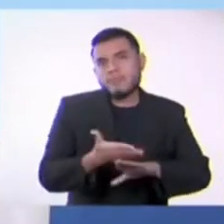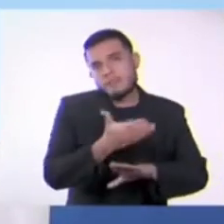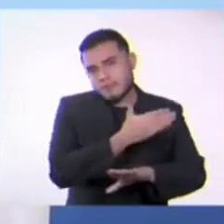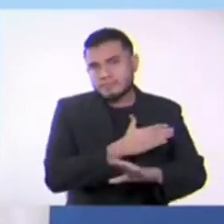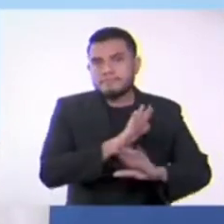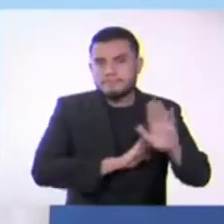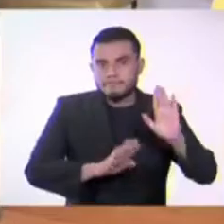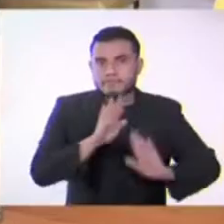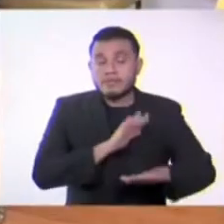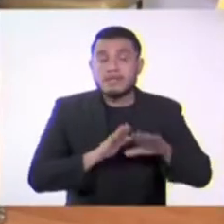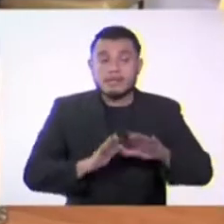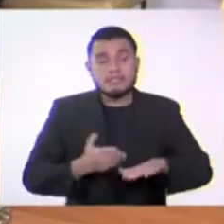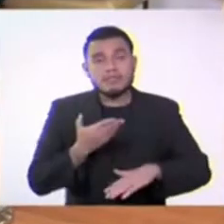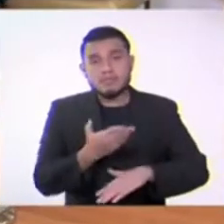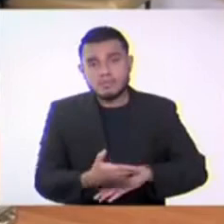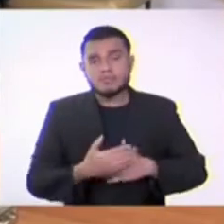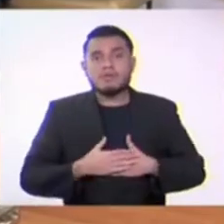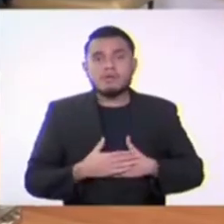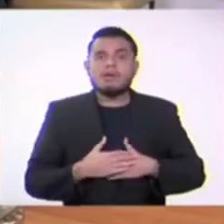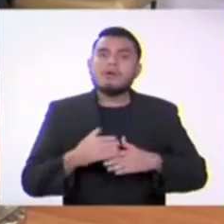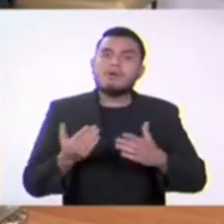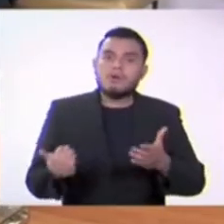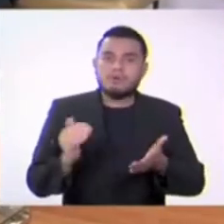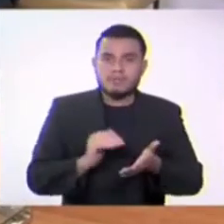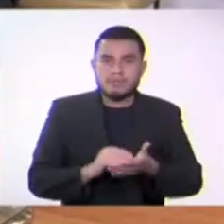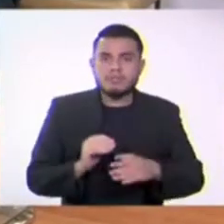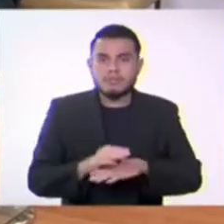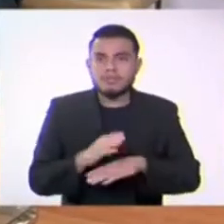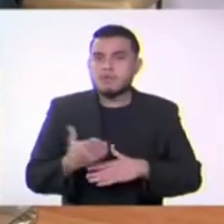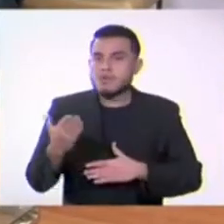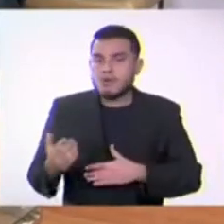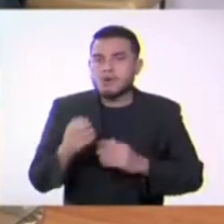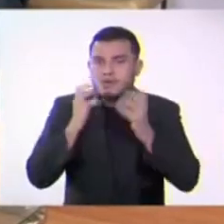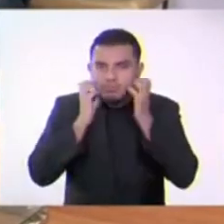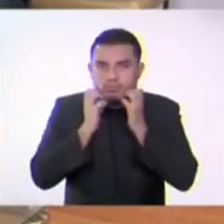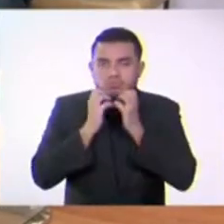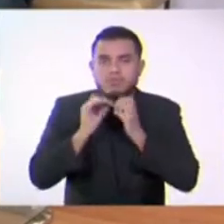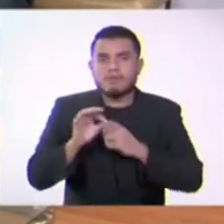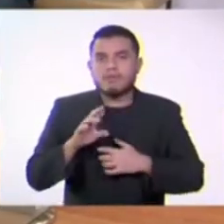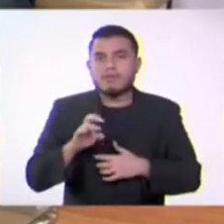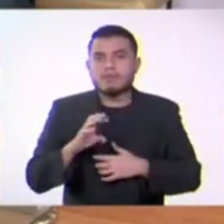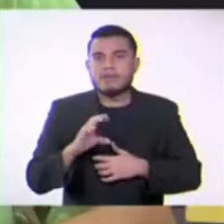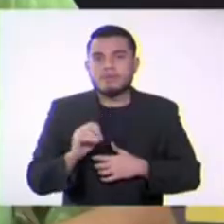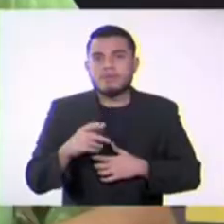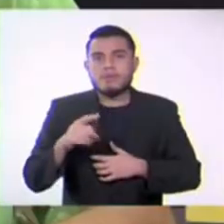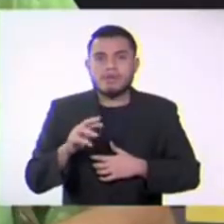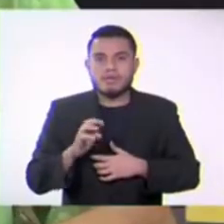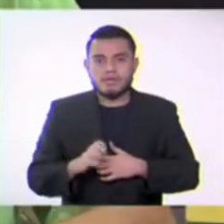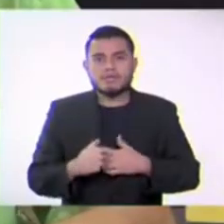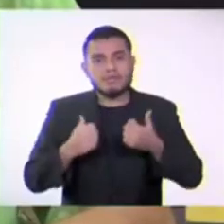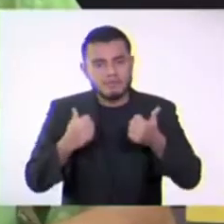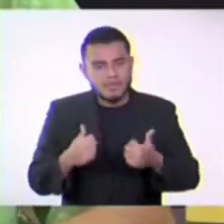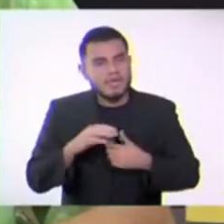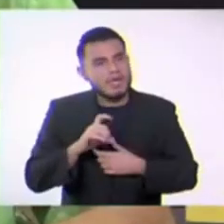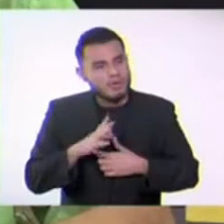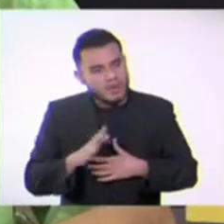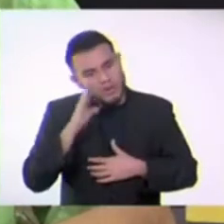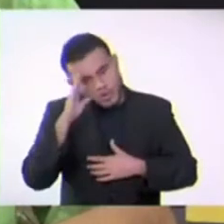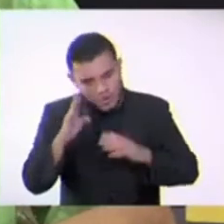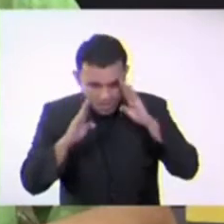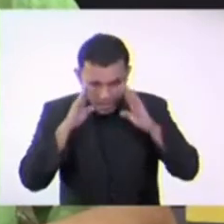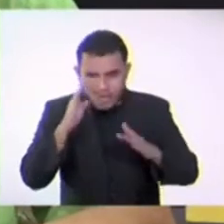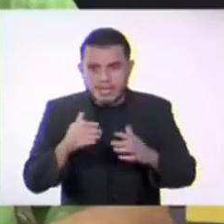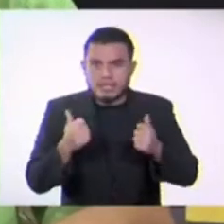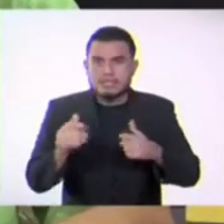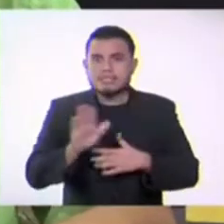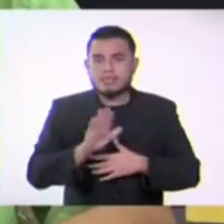por estarnos acompañando nuevamente, al igual que Federico Paredes. Bienvenido, ¿cómo está? Muy bien, Eduardo. ¿Qué tal, Candy? Saludos. Y